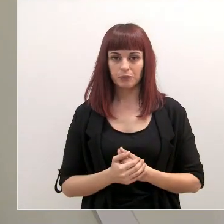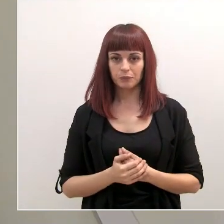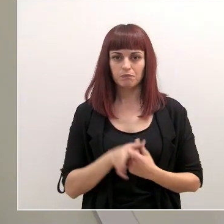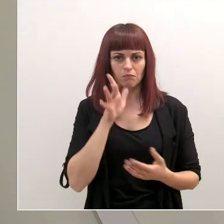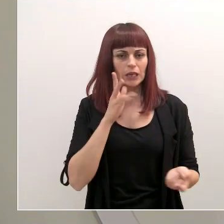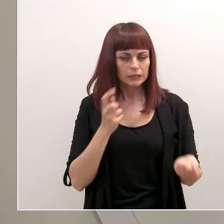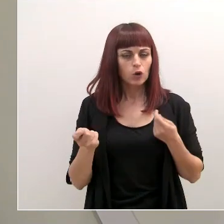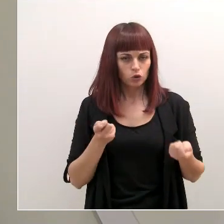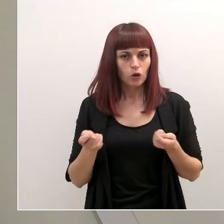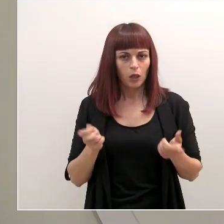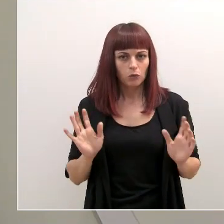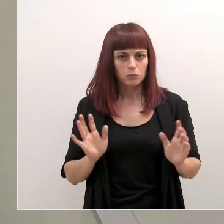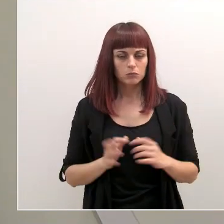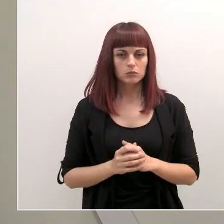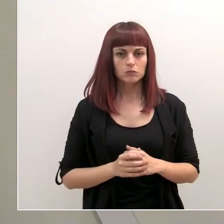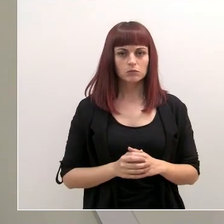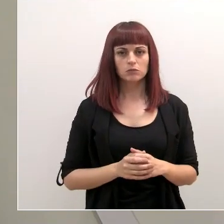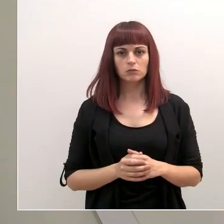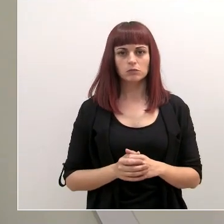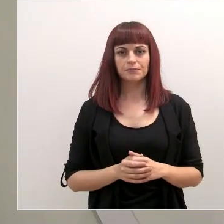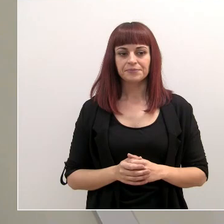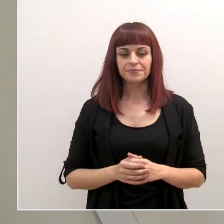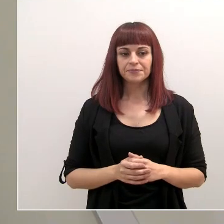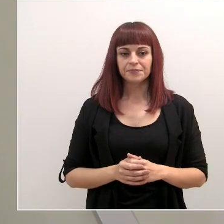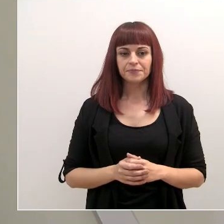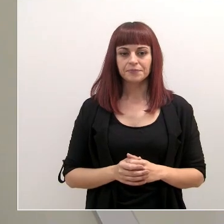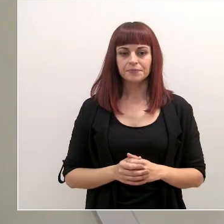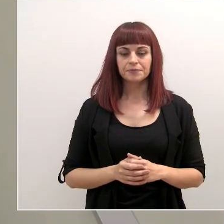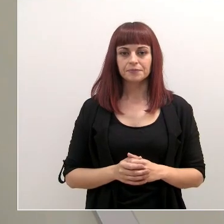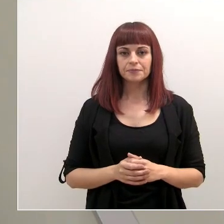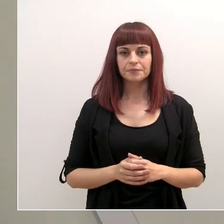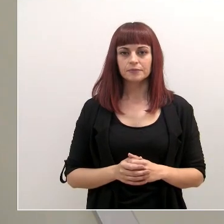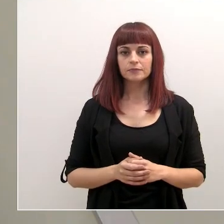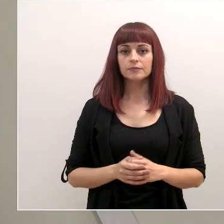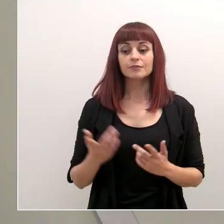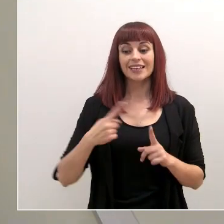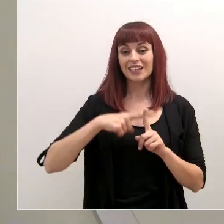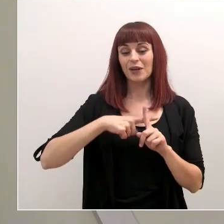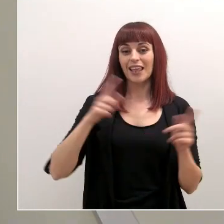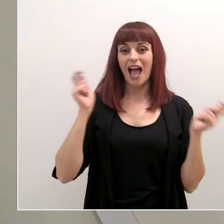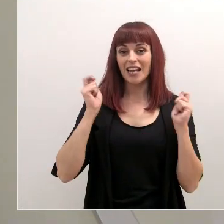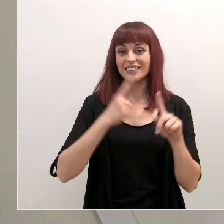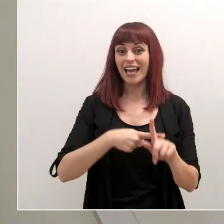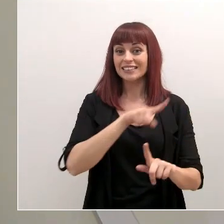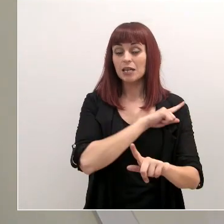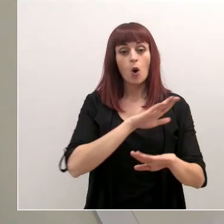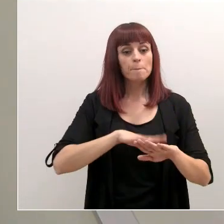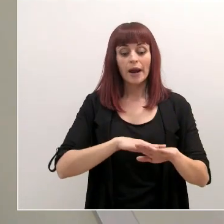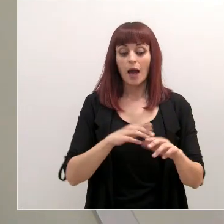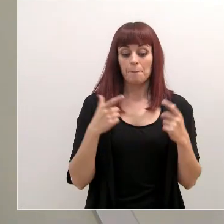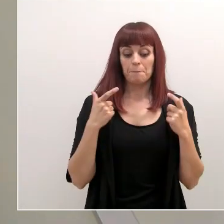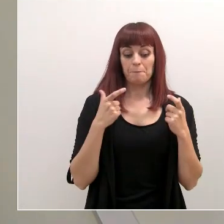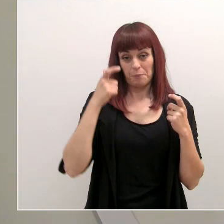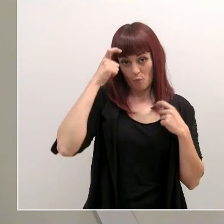está controlado y lo que se mantiene o se traslada a un nivel de alerta extremo sencillamente para proteger esa